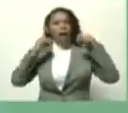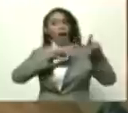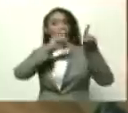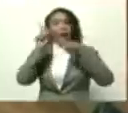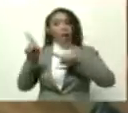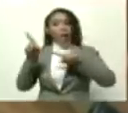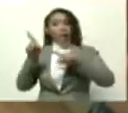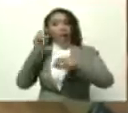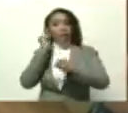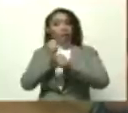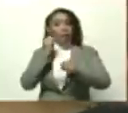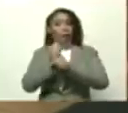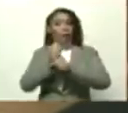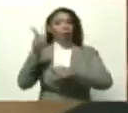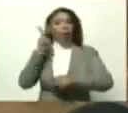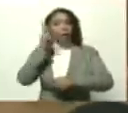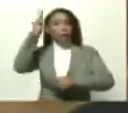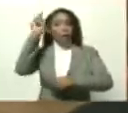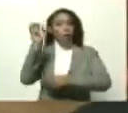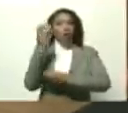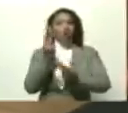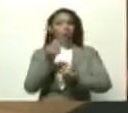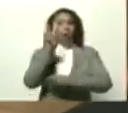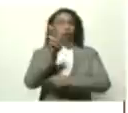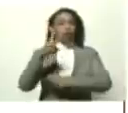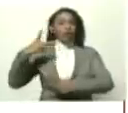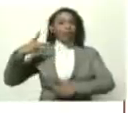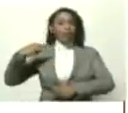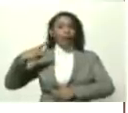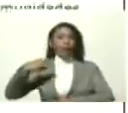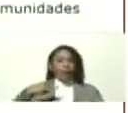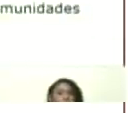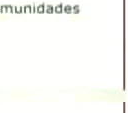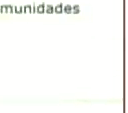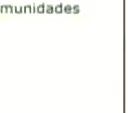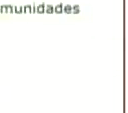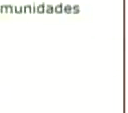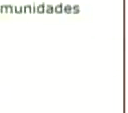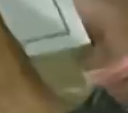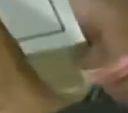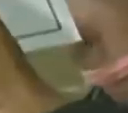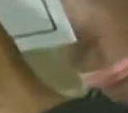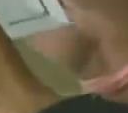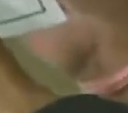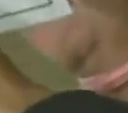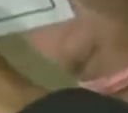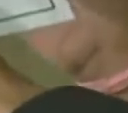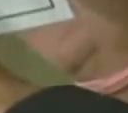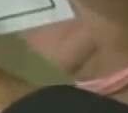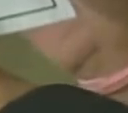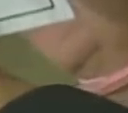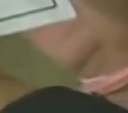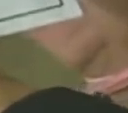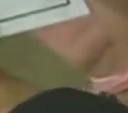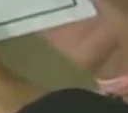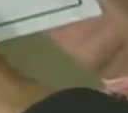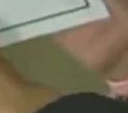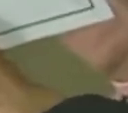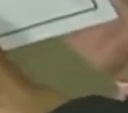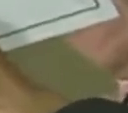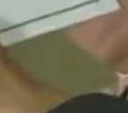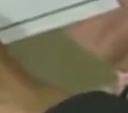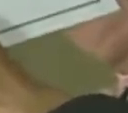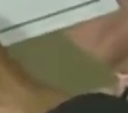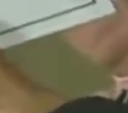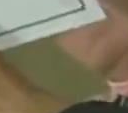operación Cacique Huaycaipuro 2 en Tejería fue la que permitió neutralizar a la banda del